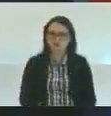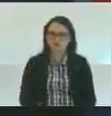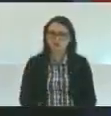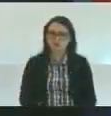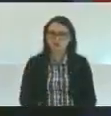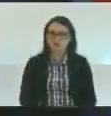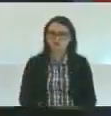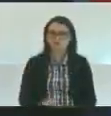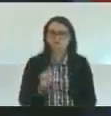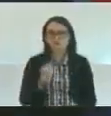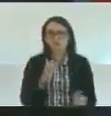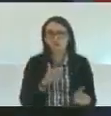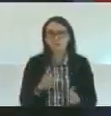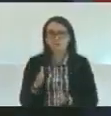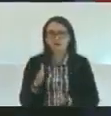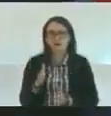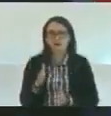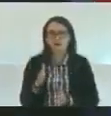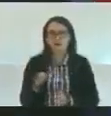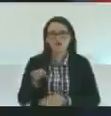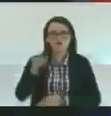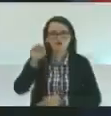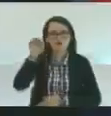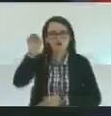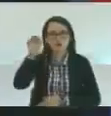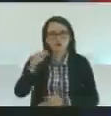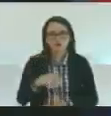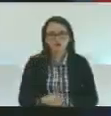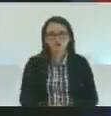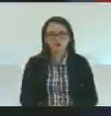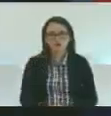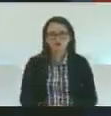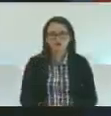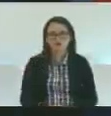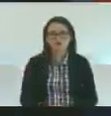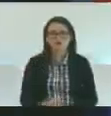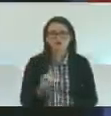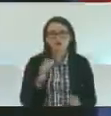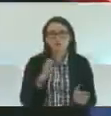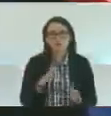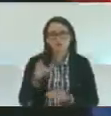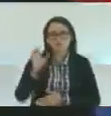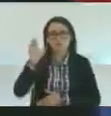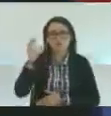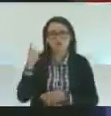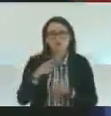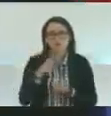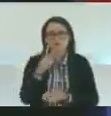Es el plan Guayana Socialista de futuro. Es el plan de la patria